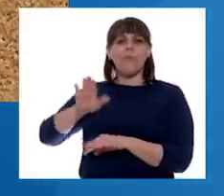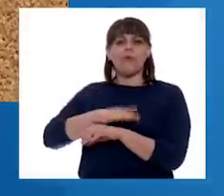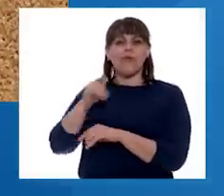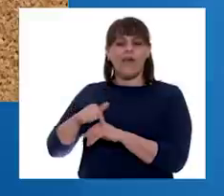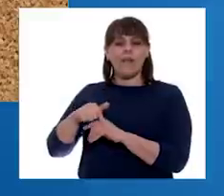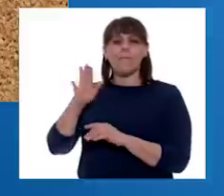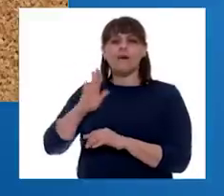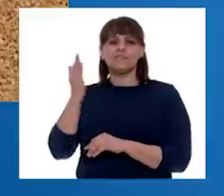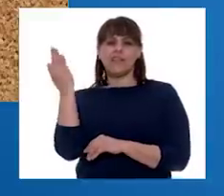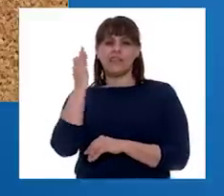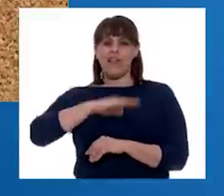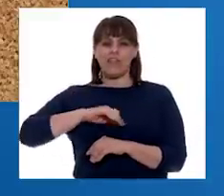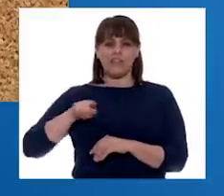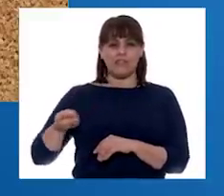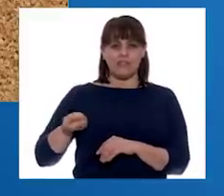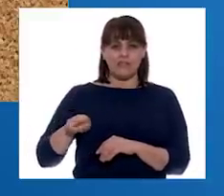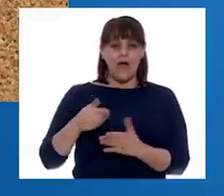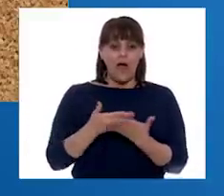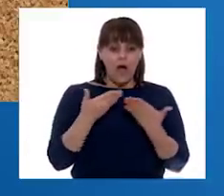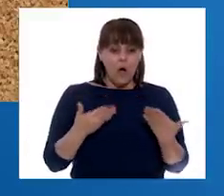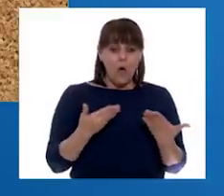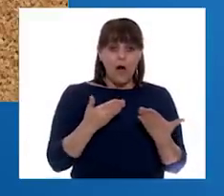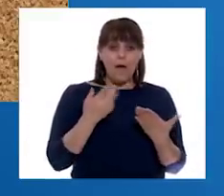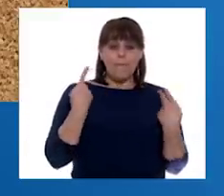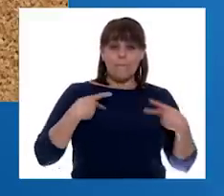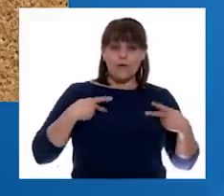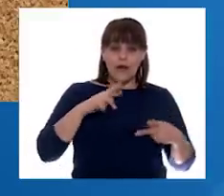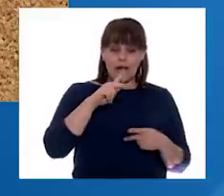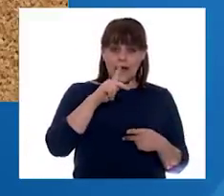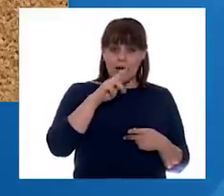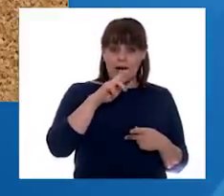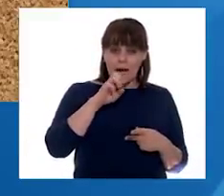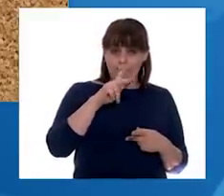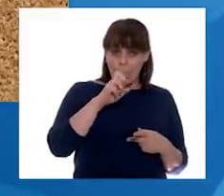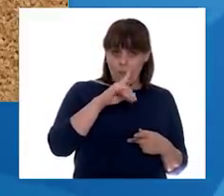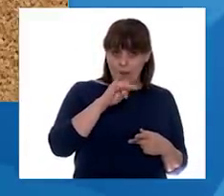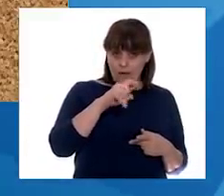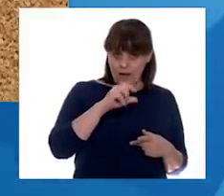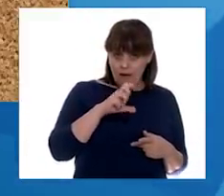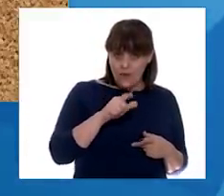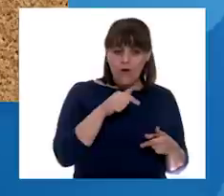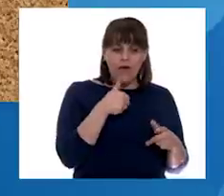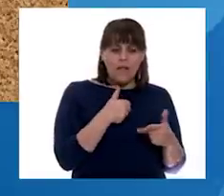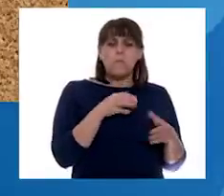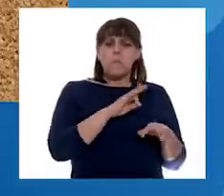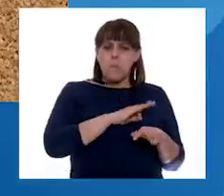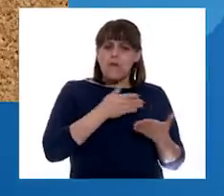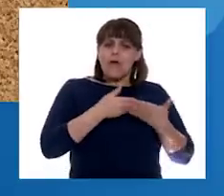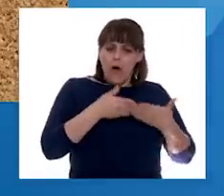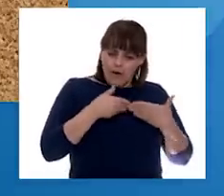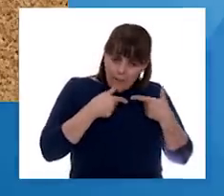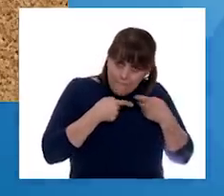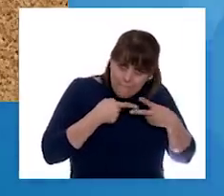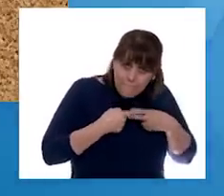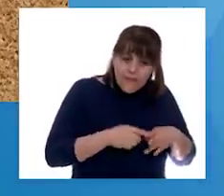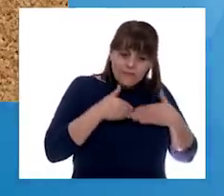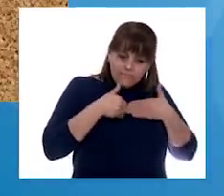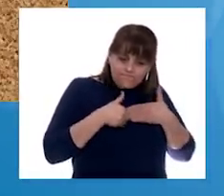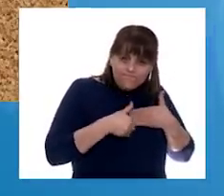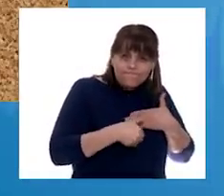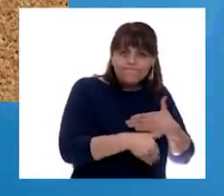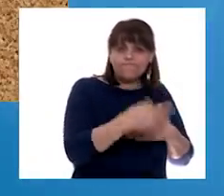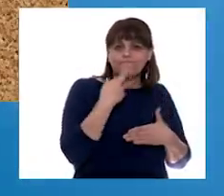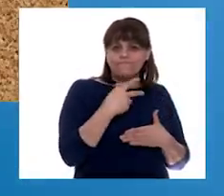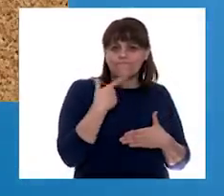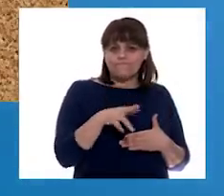Con la nación ahora en manos de los republicanos, había un terreno fértil para que su política prosperara, aún inconscientes de